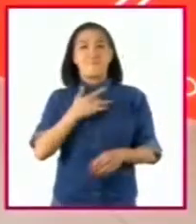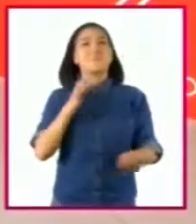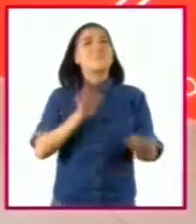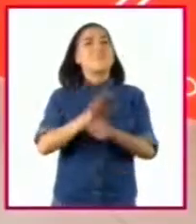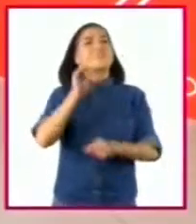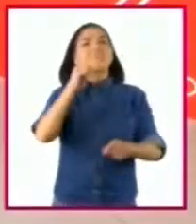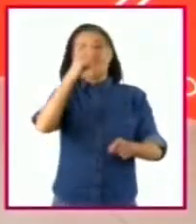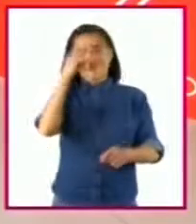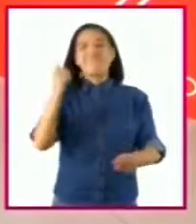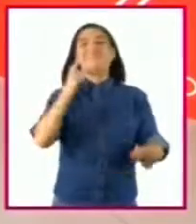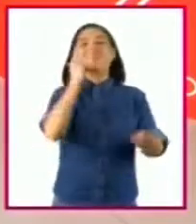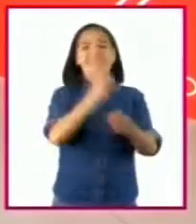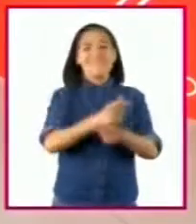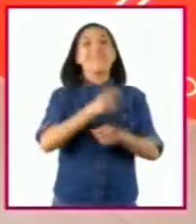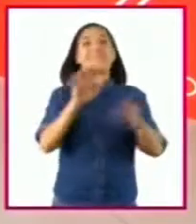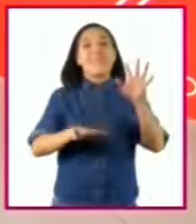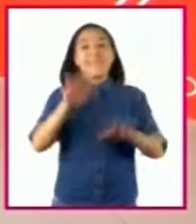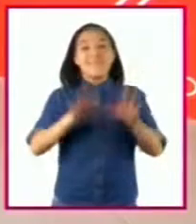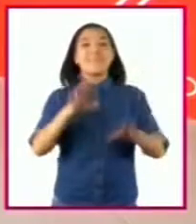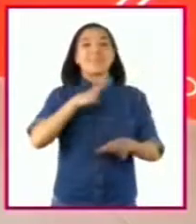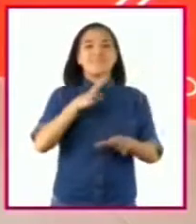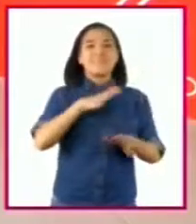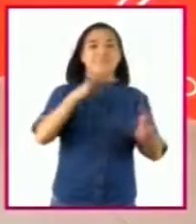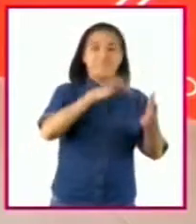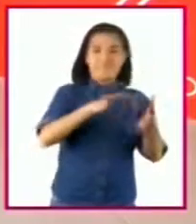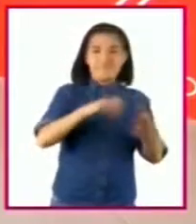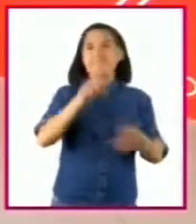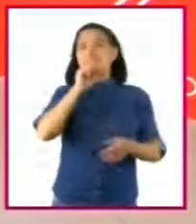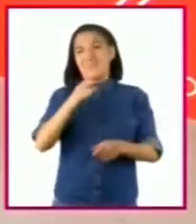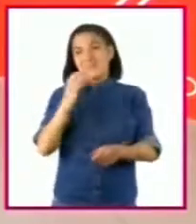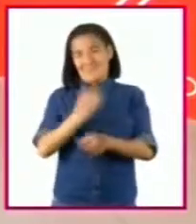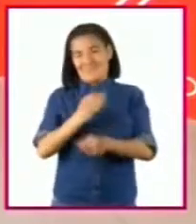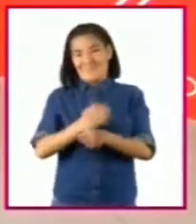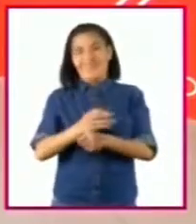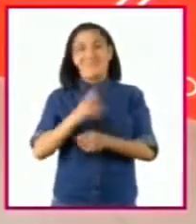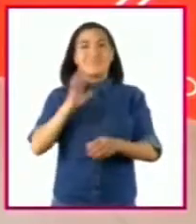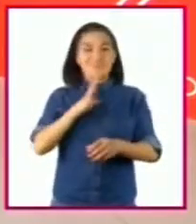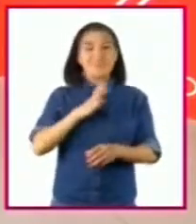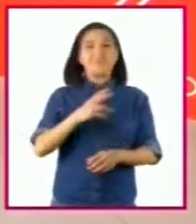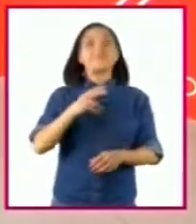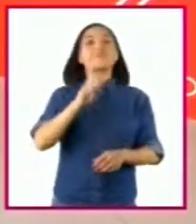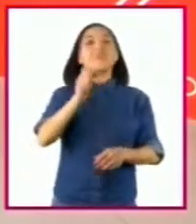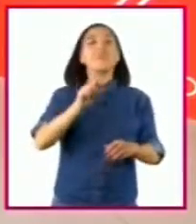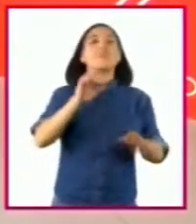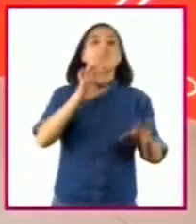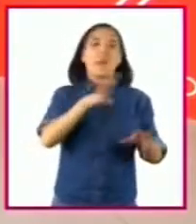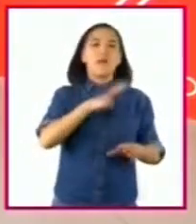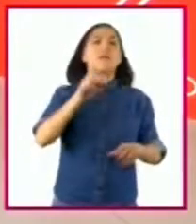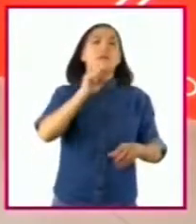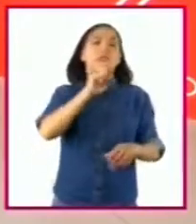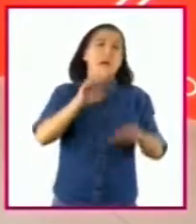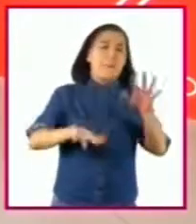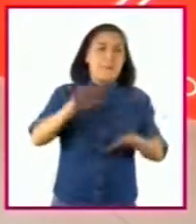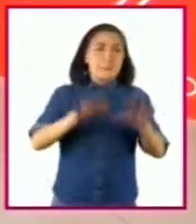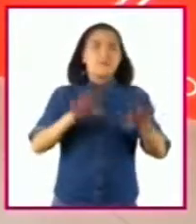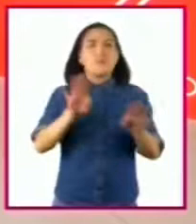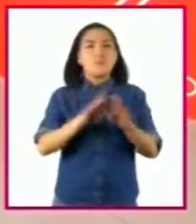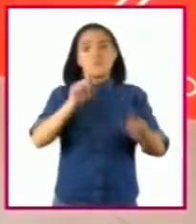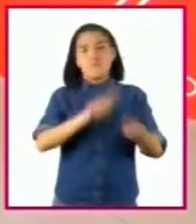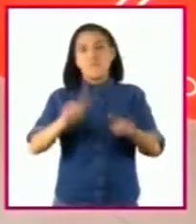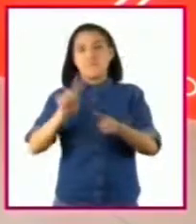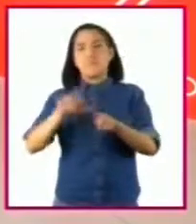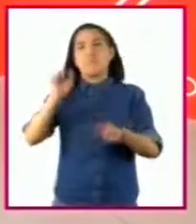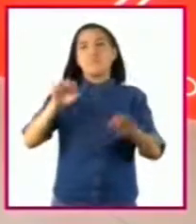identificar. Algunas veces tiene letra, como en esta ocasión. Y otras veces la interpretan diferentes instrumentos